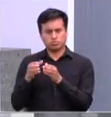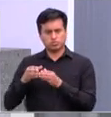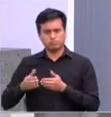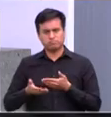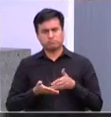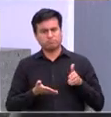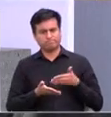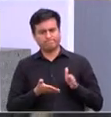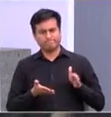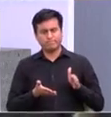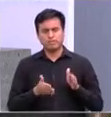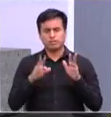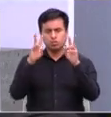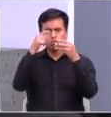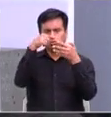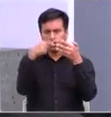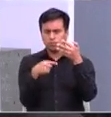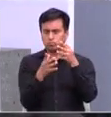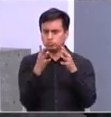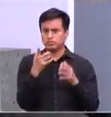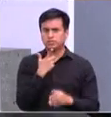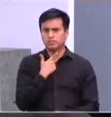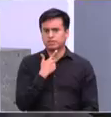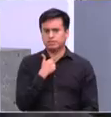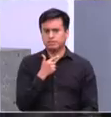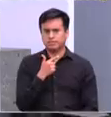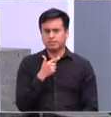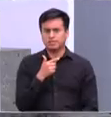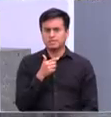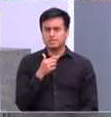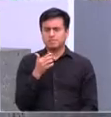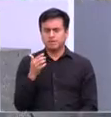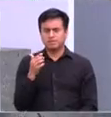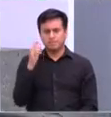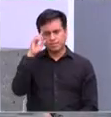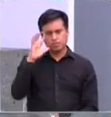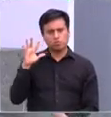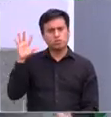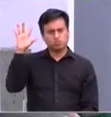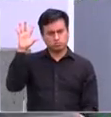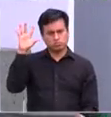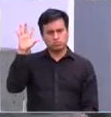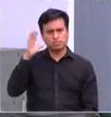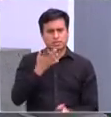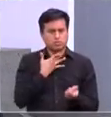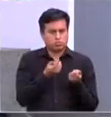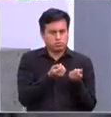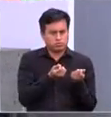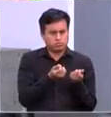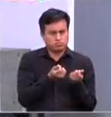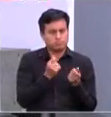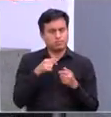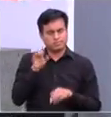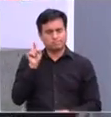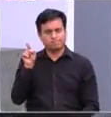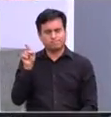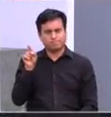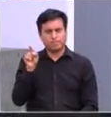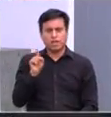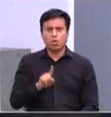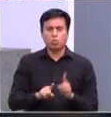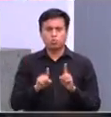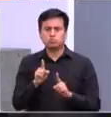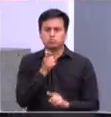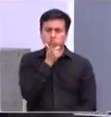sectores. Toca muchos intereses más ideológicos que económicos, que algunos por